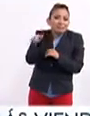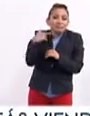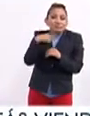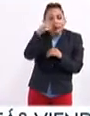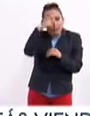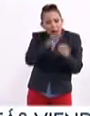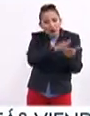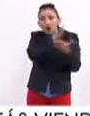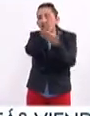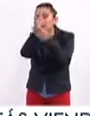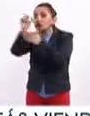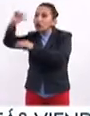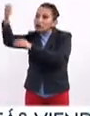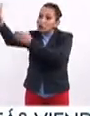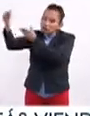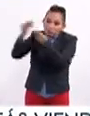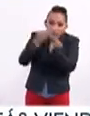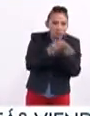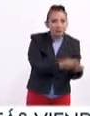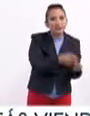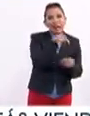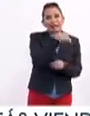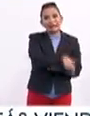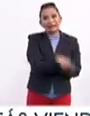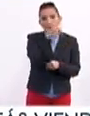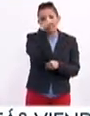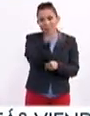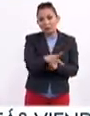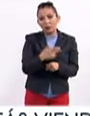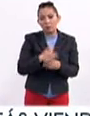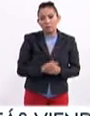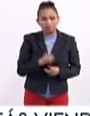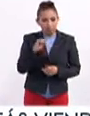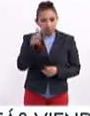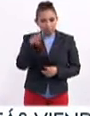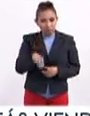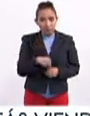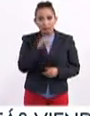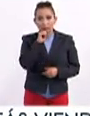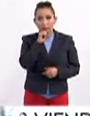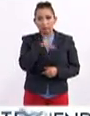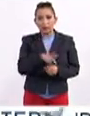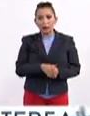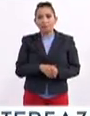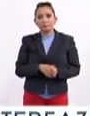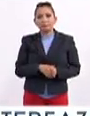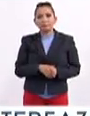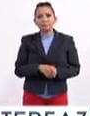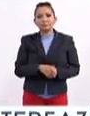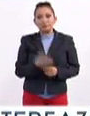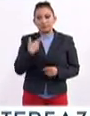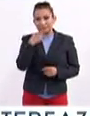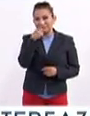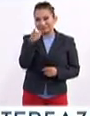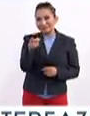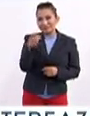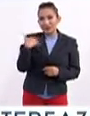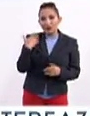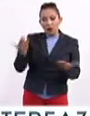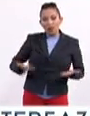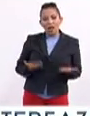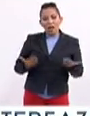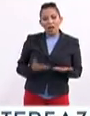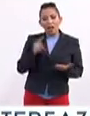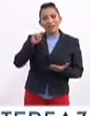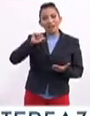a México y traer a otros países, ¿no? A través de estas personas como Sí, en efecto. Y también, bueno, tú tienes, como lo que decías, ¿no? De que estoy bailando un